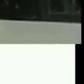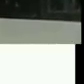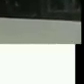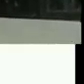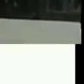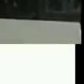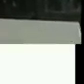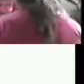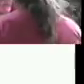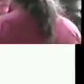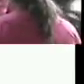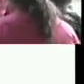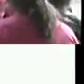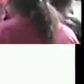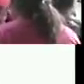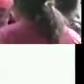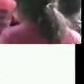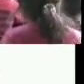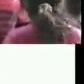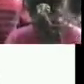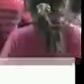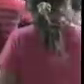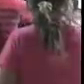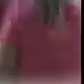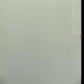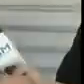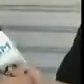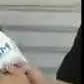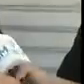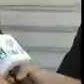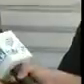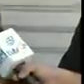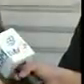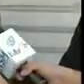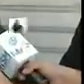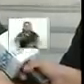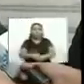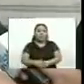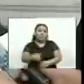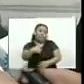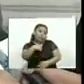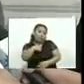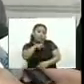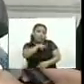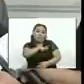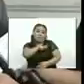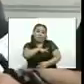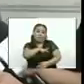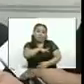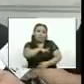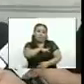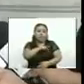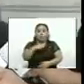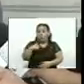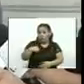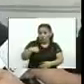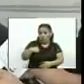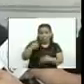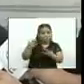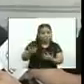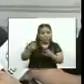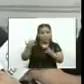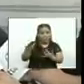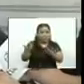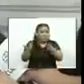se les facilite los requisitos que se pedirán para circular. Yo en lo particular no espero mucho porque he